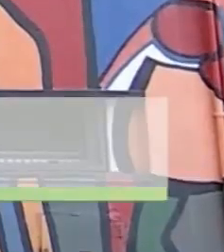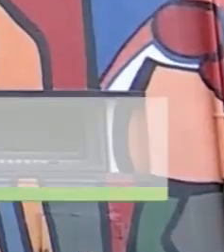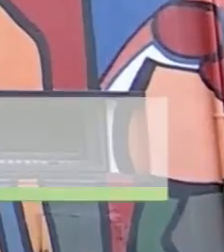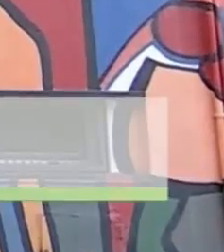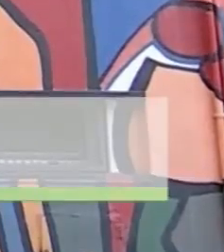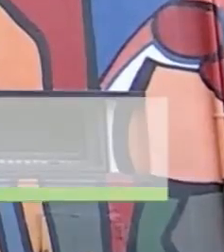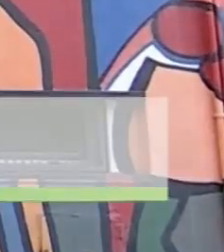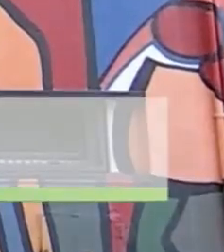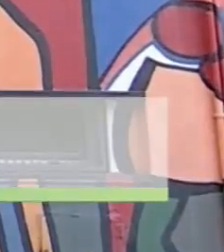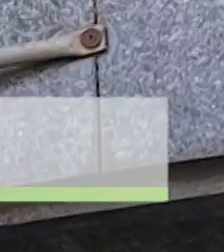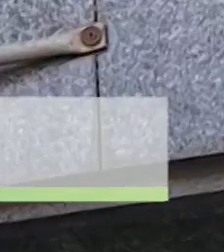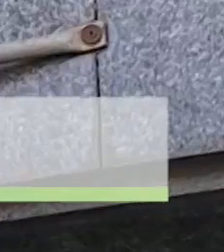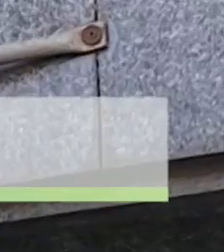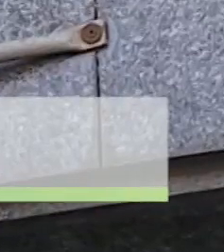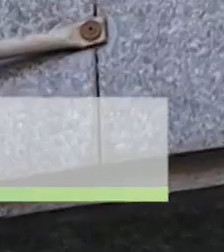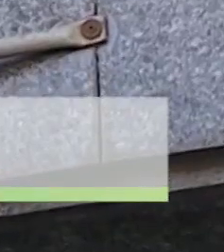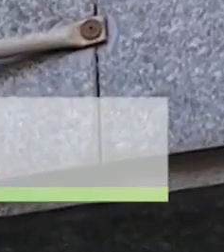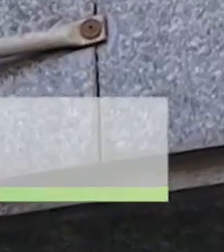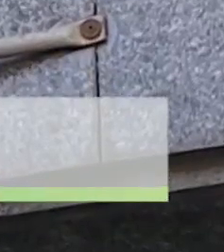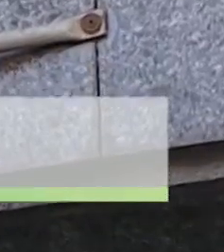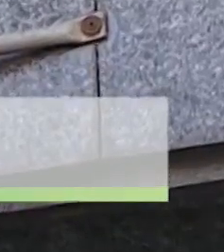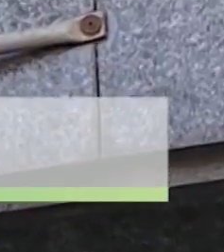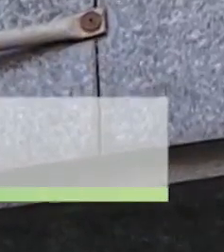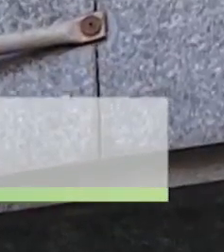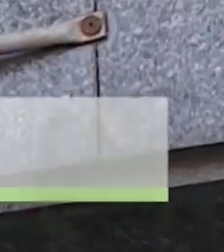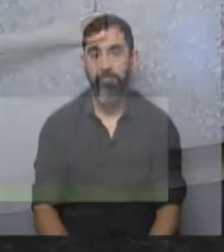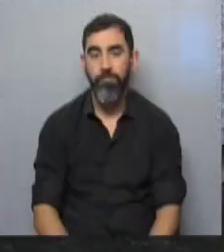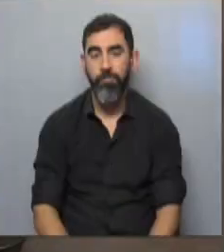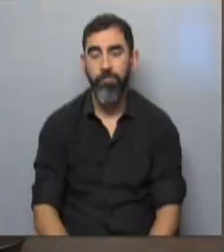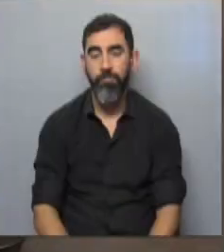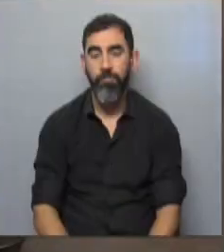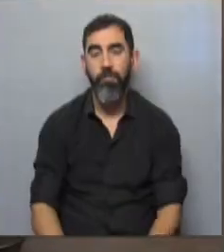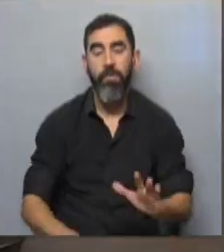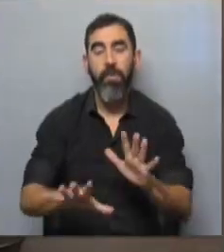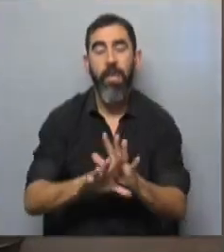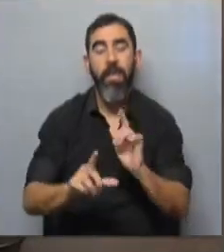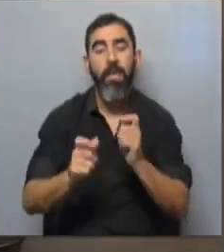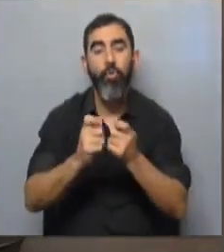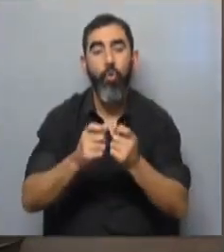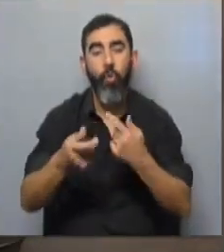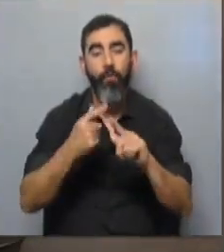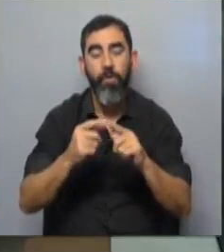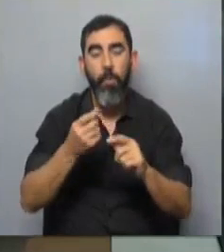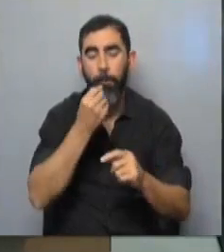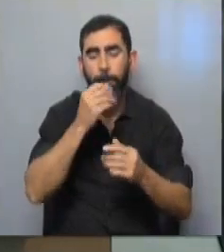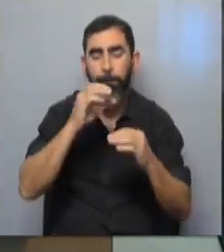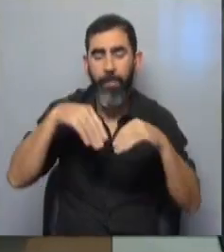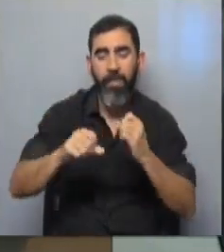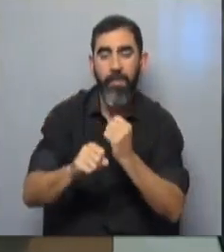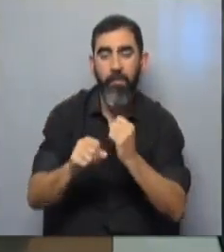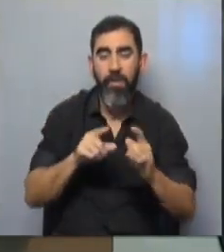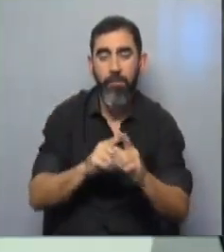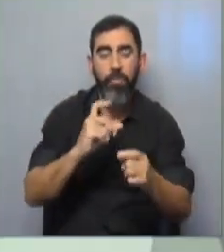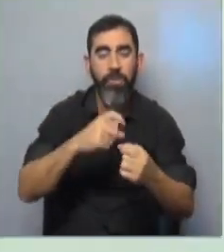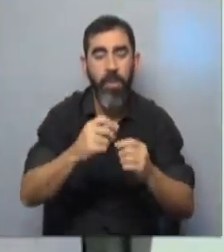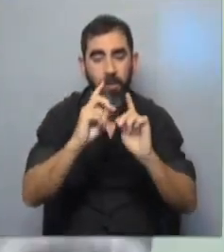Asociación de Abogados Laboralistas cuestionó reforma de ley de negociación colectiva porque afecta a trabajadores y favorece la persecución sindical.